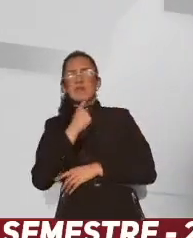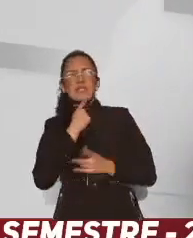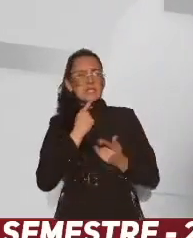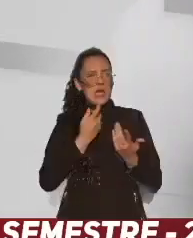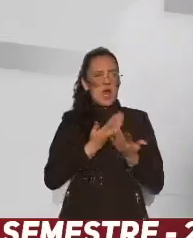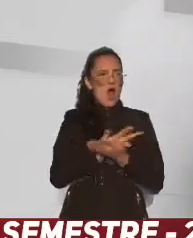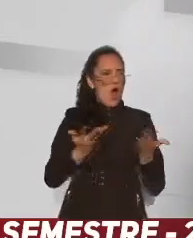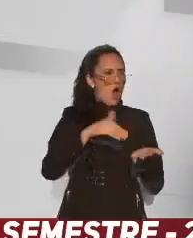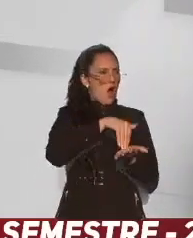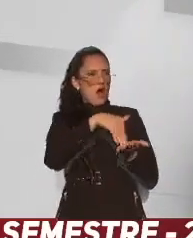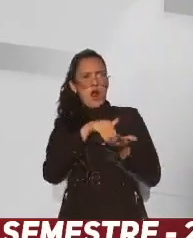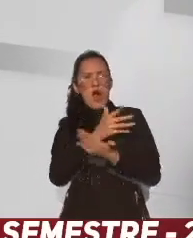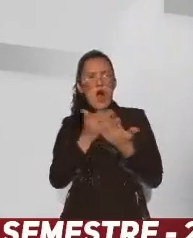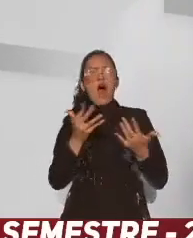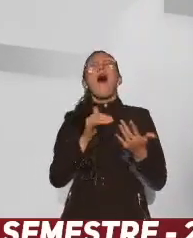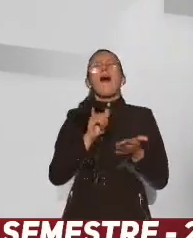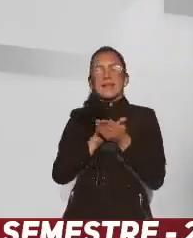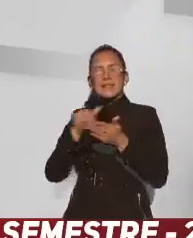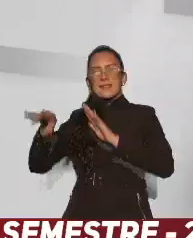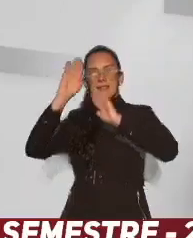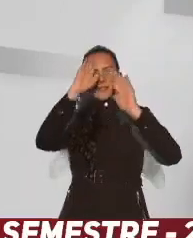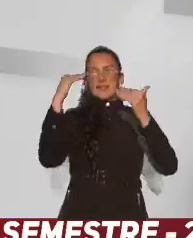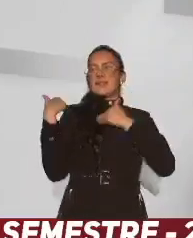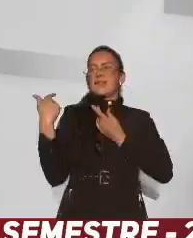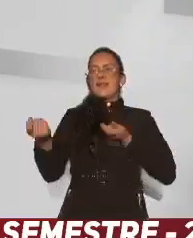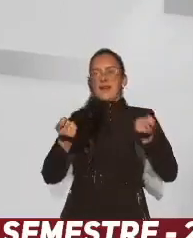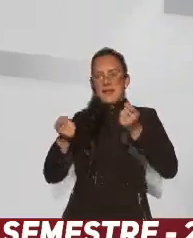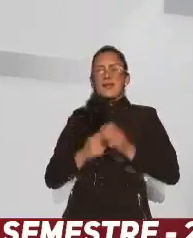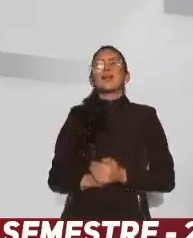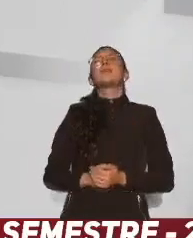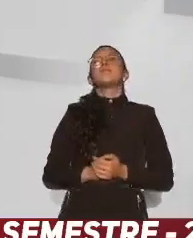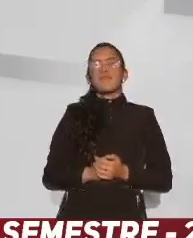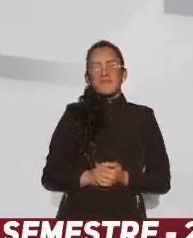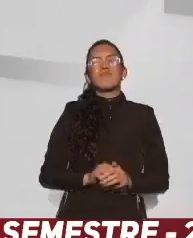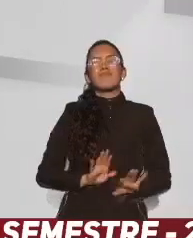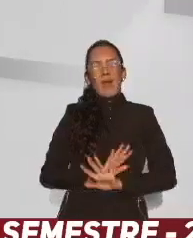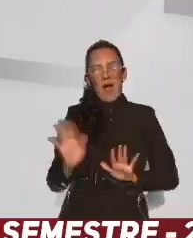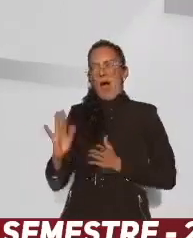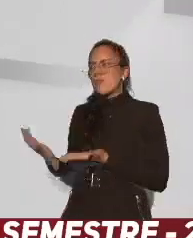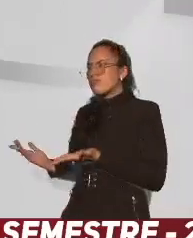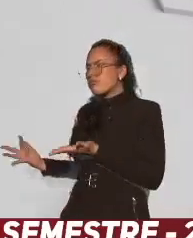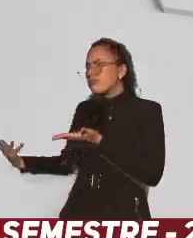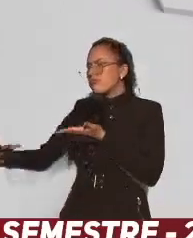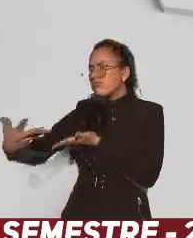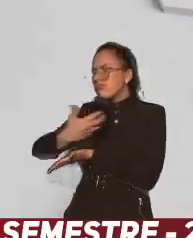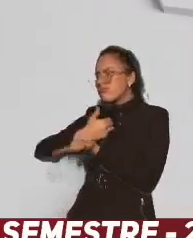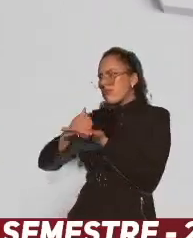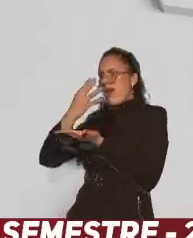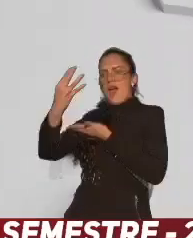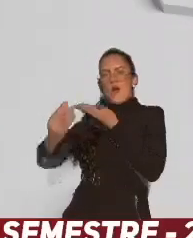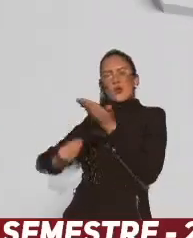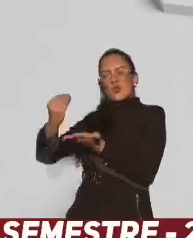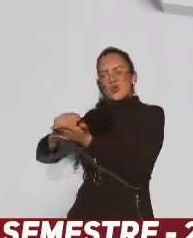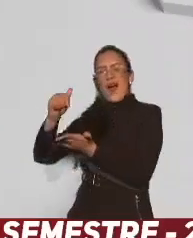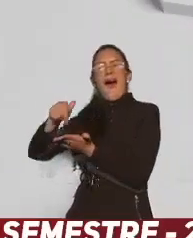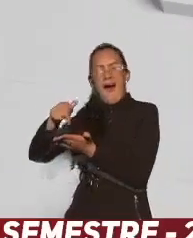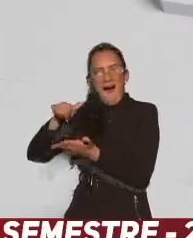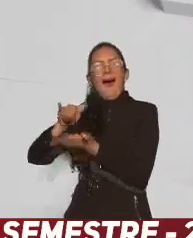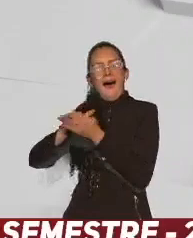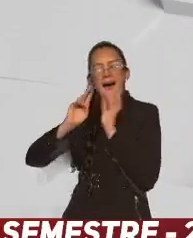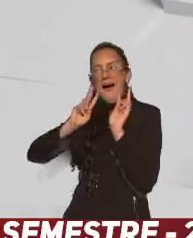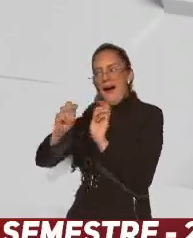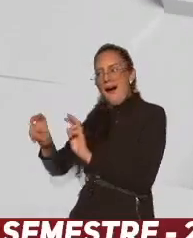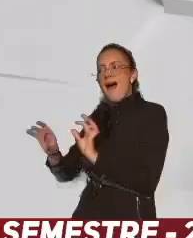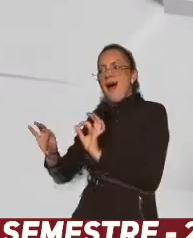resumen concreto de los resultados obtenidos contra estos factores presentes en todas las regiones y